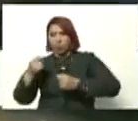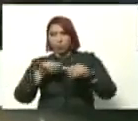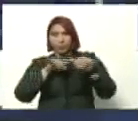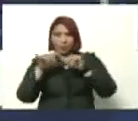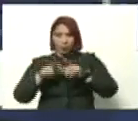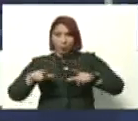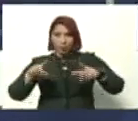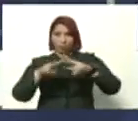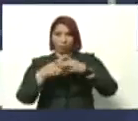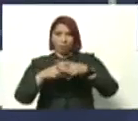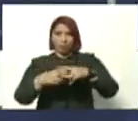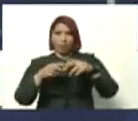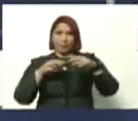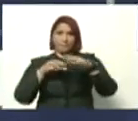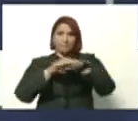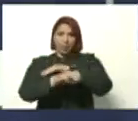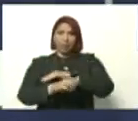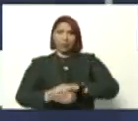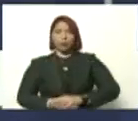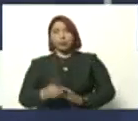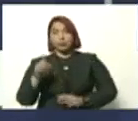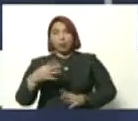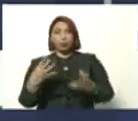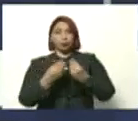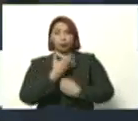patio de talleres con el presidente de la República.